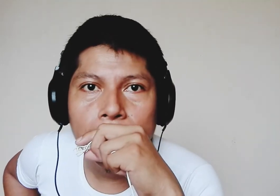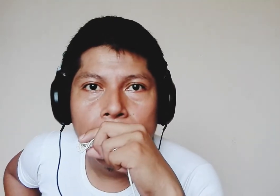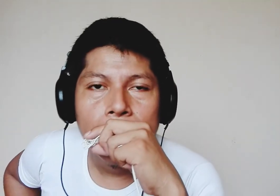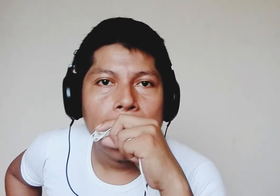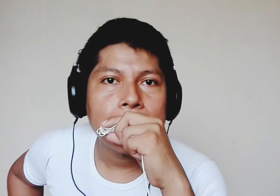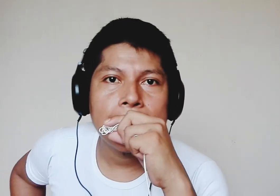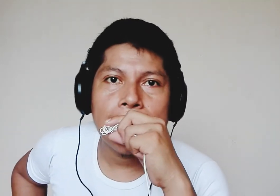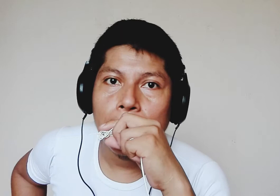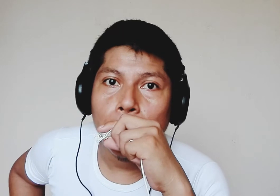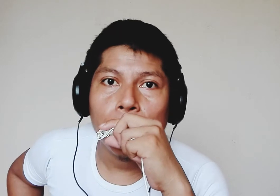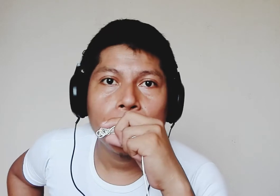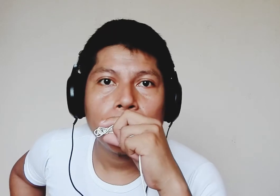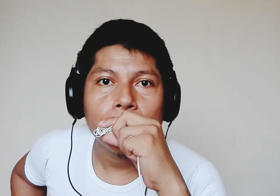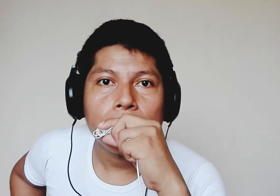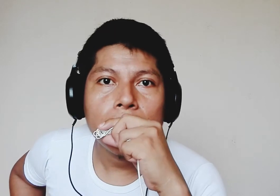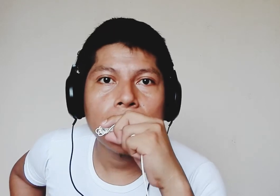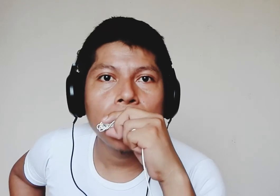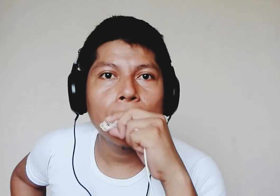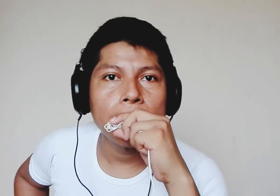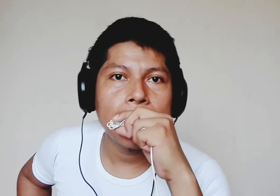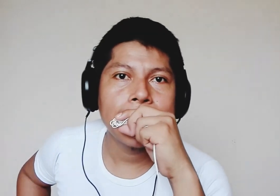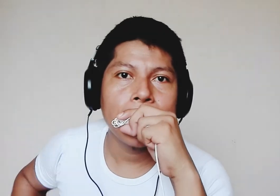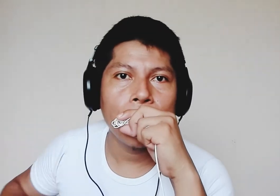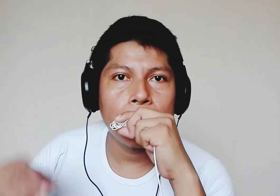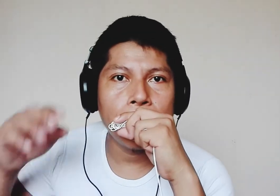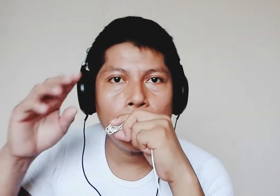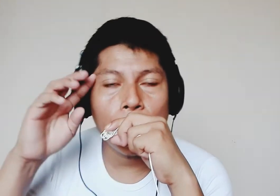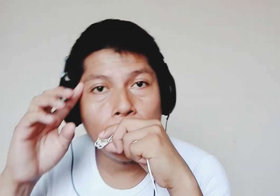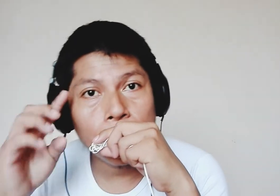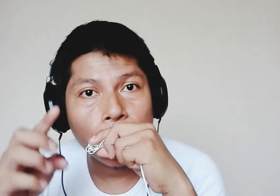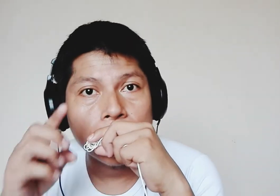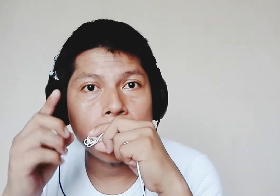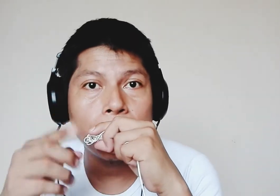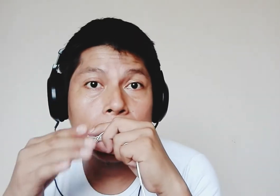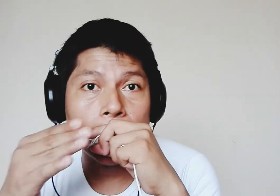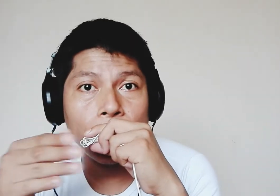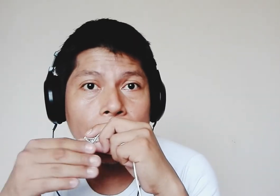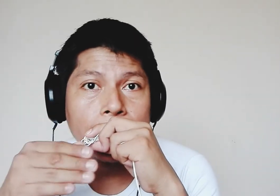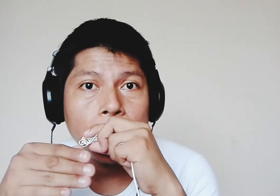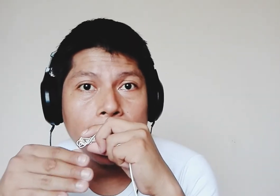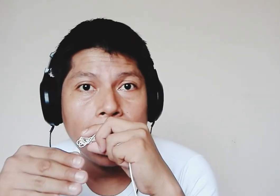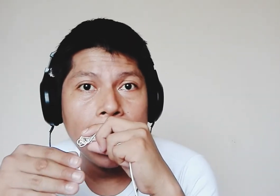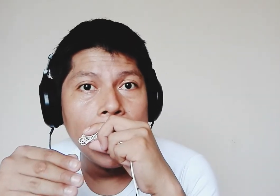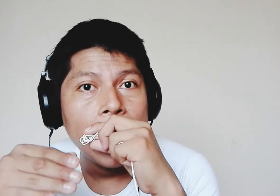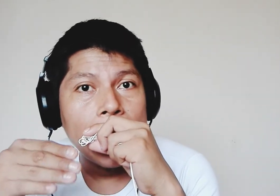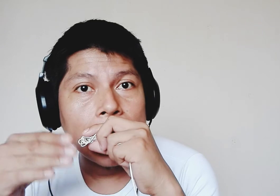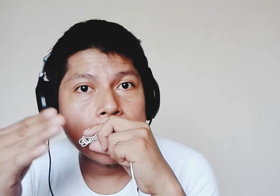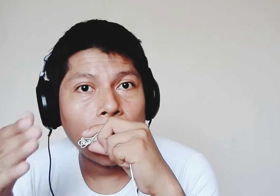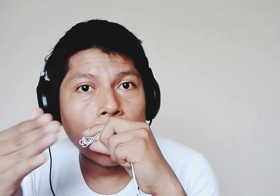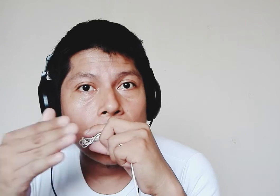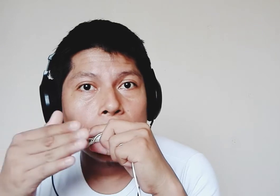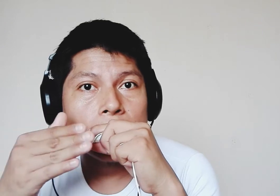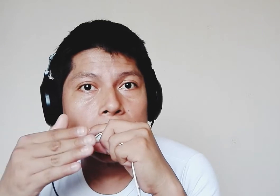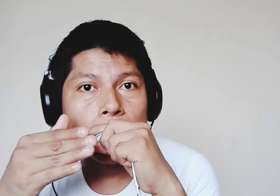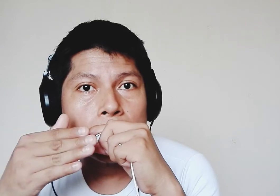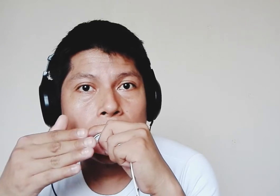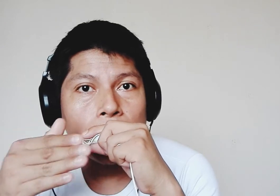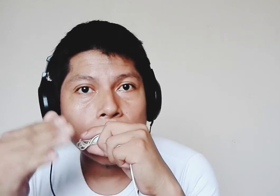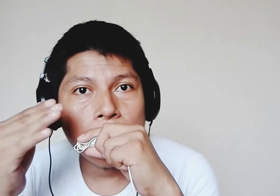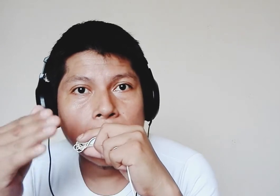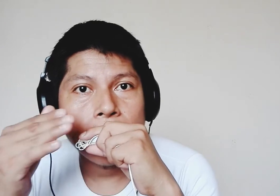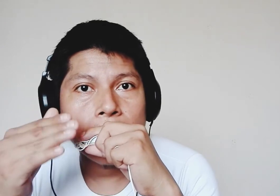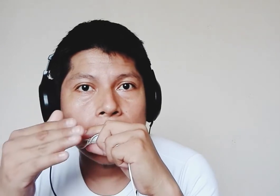cumplir, así que ni modo. Señores, les dejo el video completo de la conferencia mañanera, lo que dijo el presidente